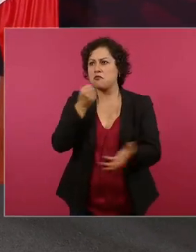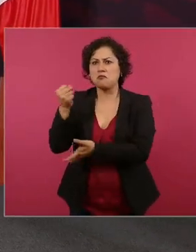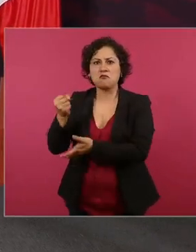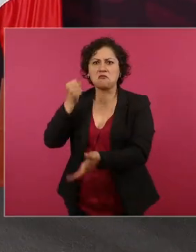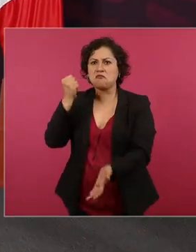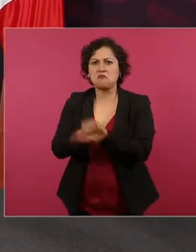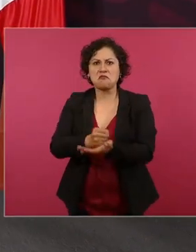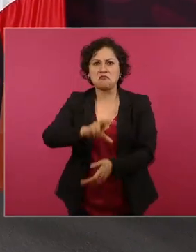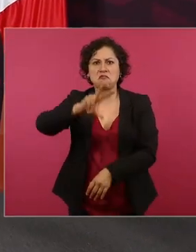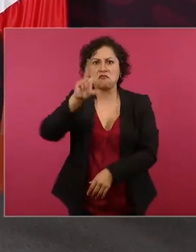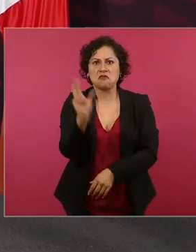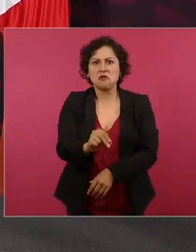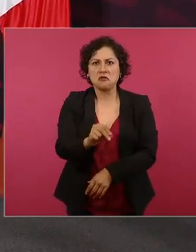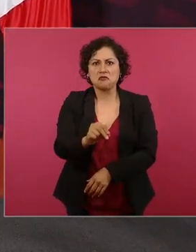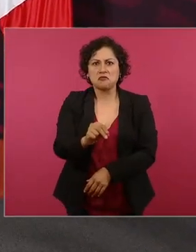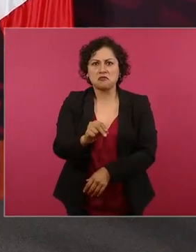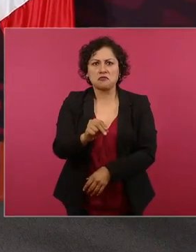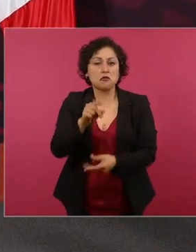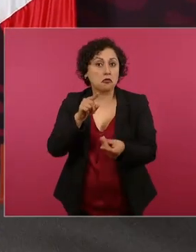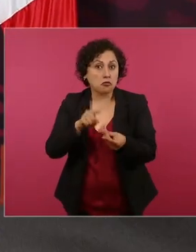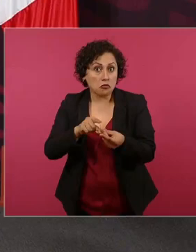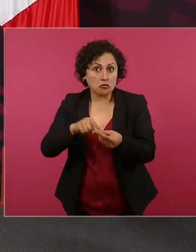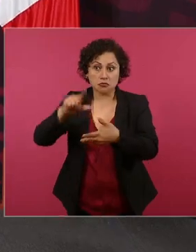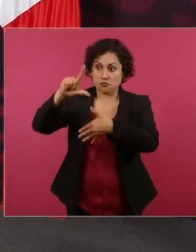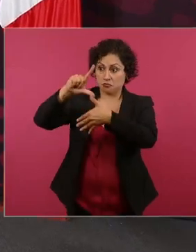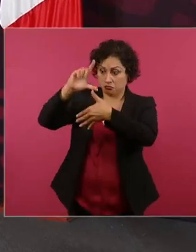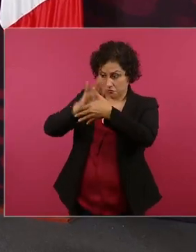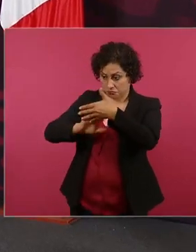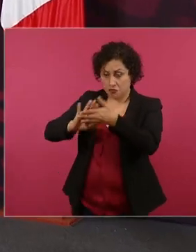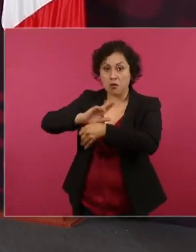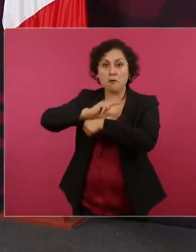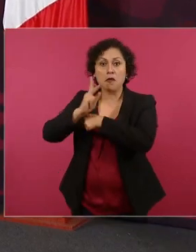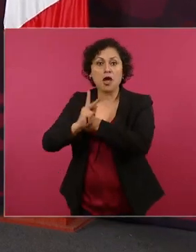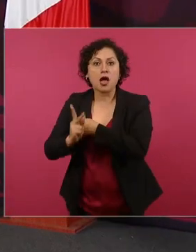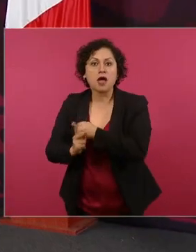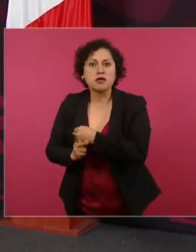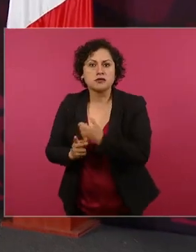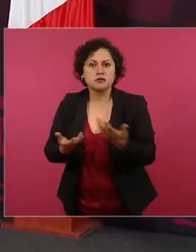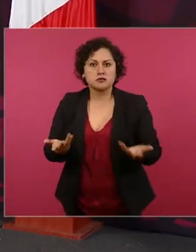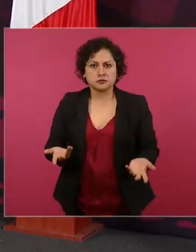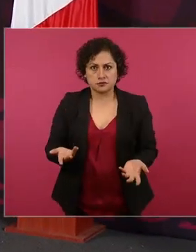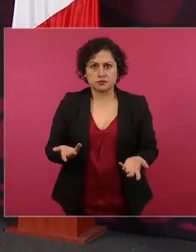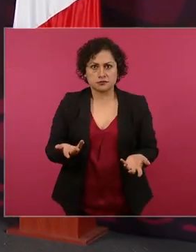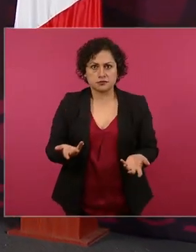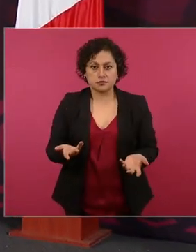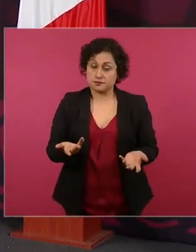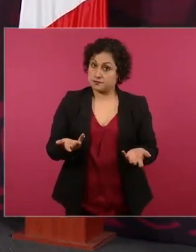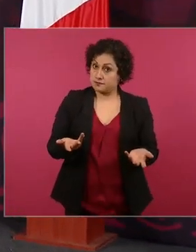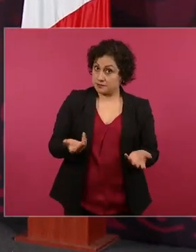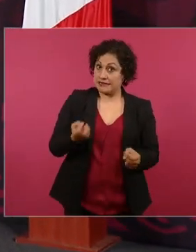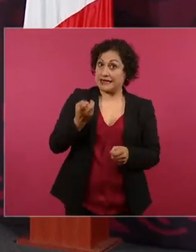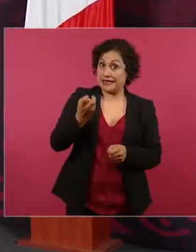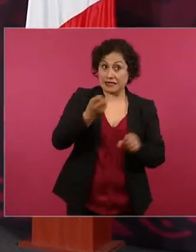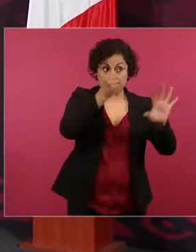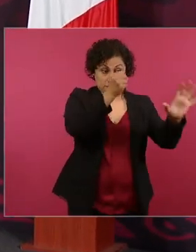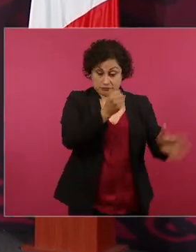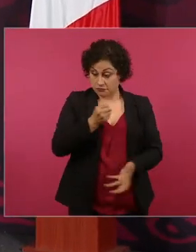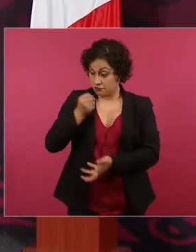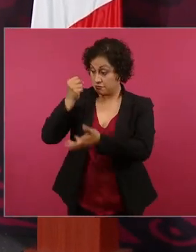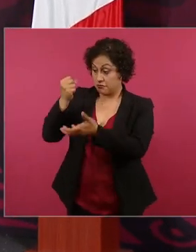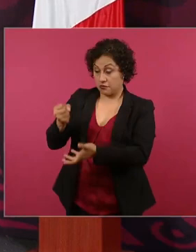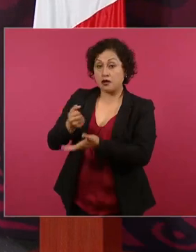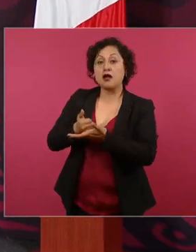de América Latina y del Caribe, y de esta manera enfrentar